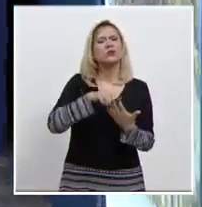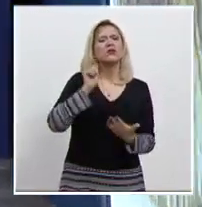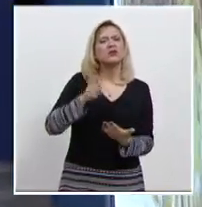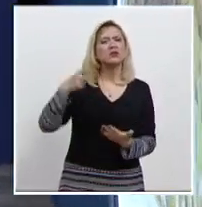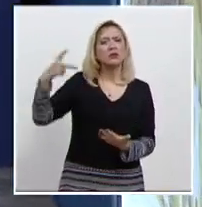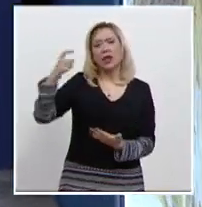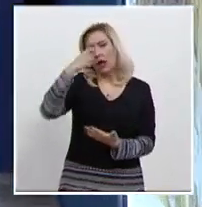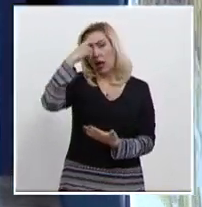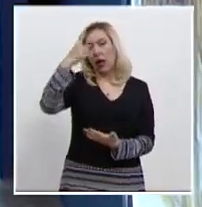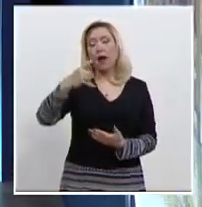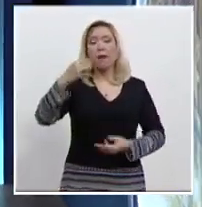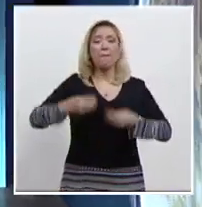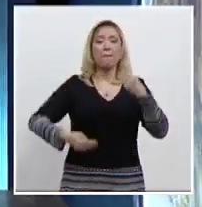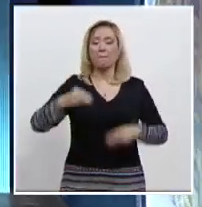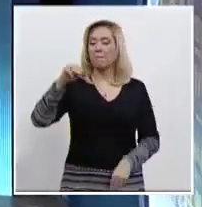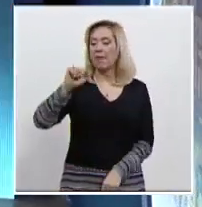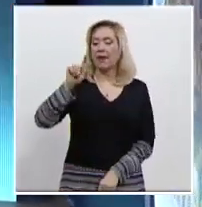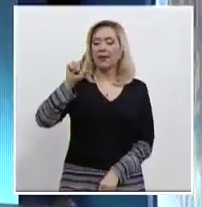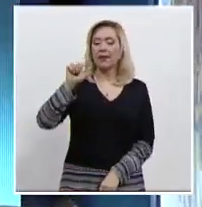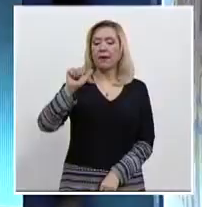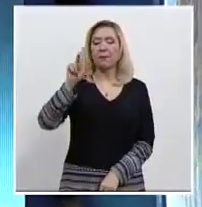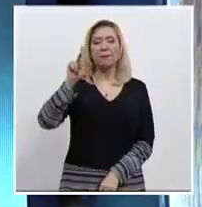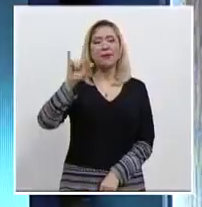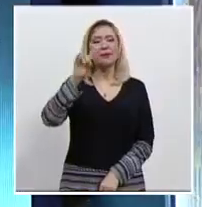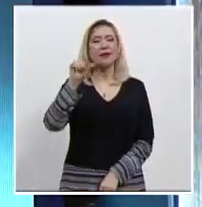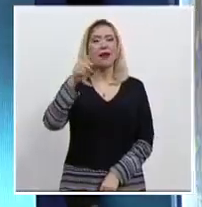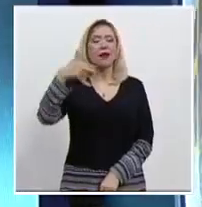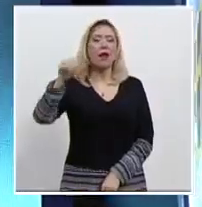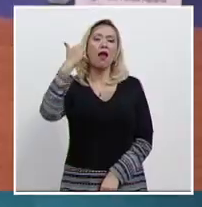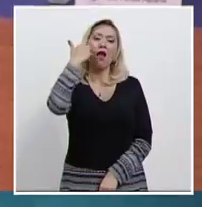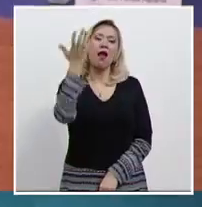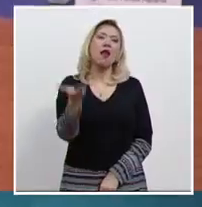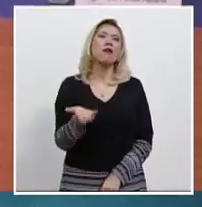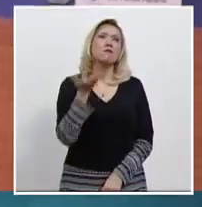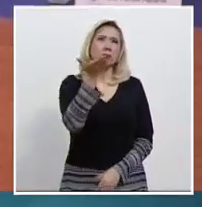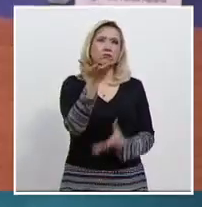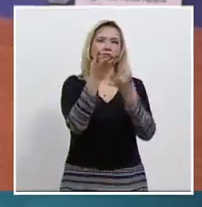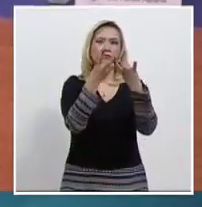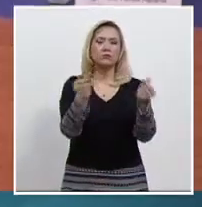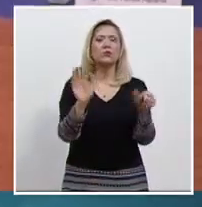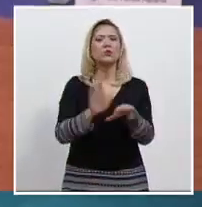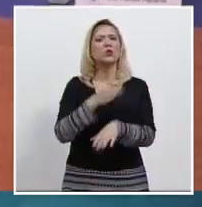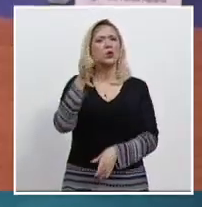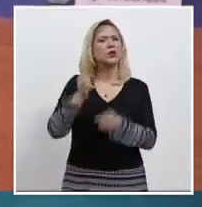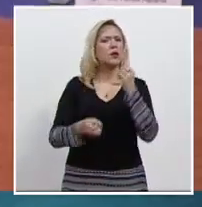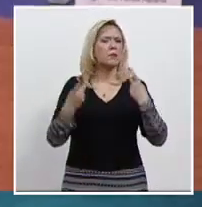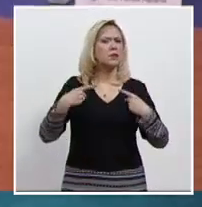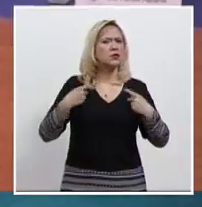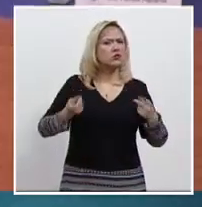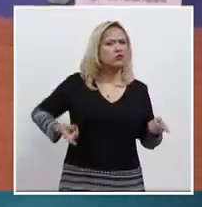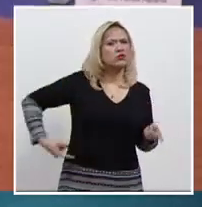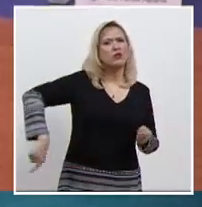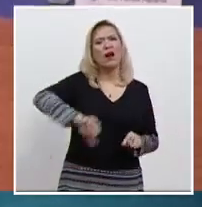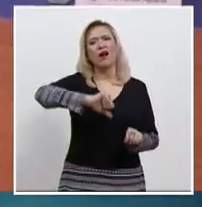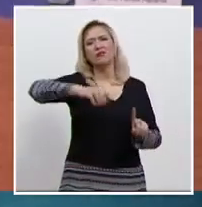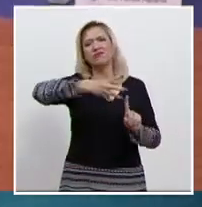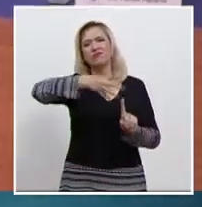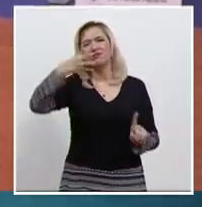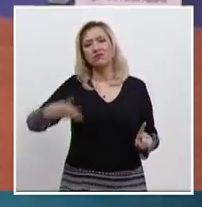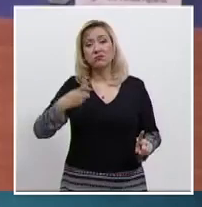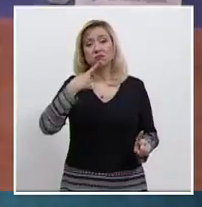magistrado Felipe de la Mata Pizaña, con el que propone resolver el juicio interpuesto por diversas personas de la diversidad